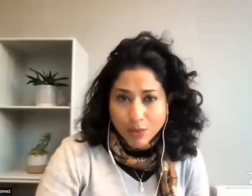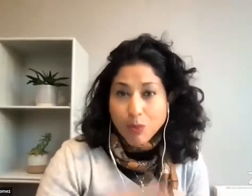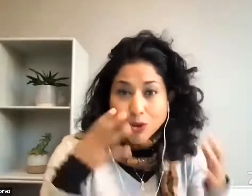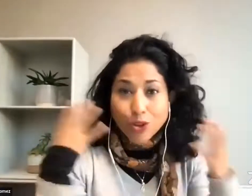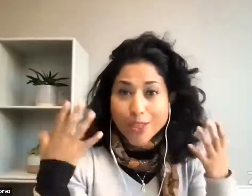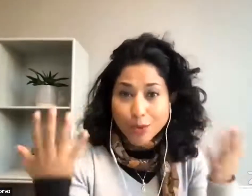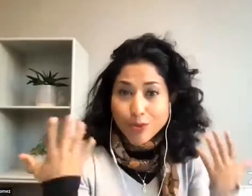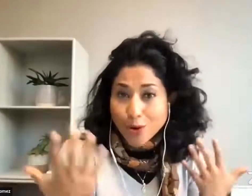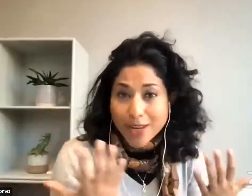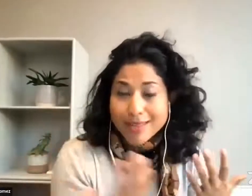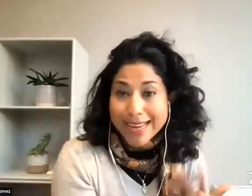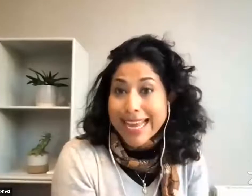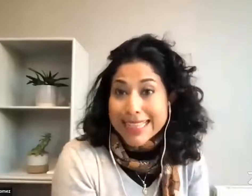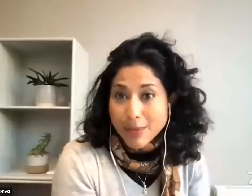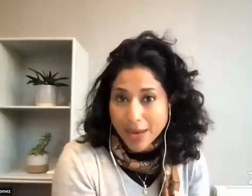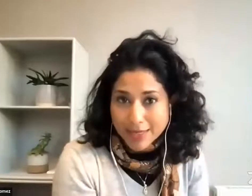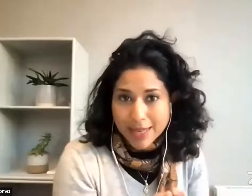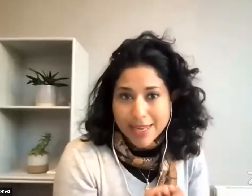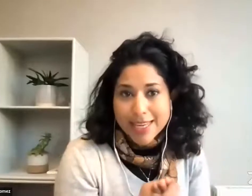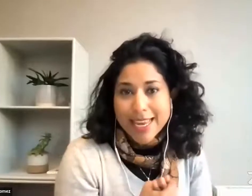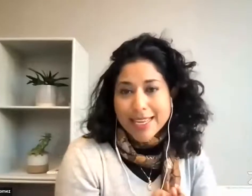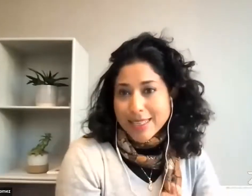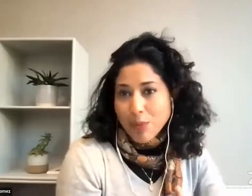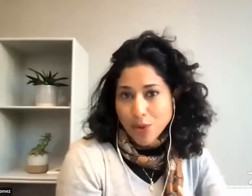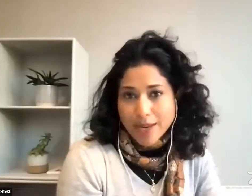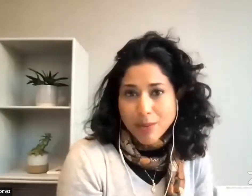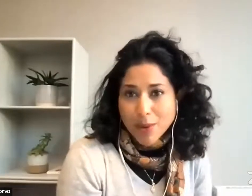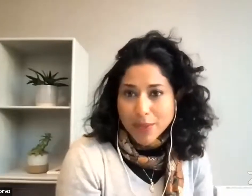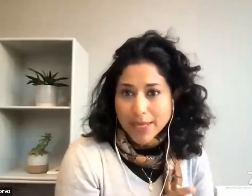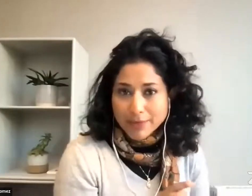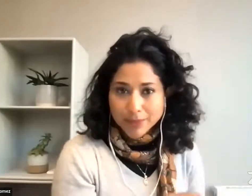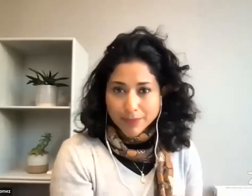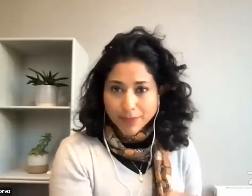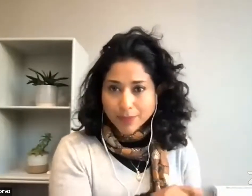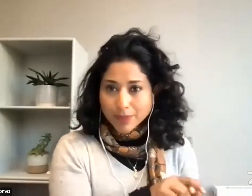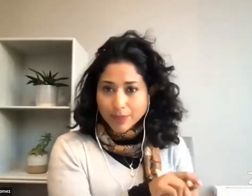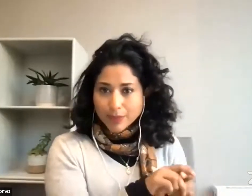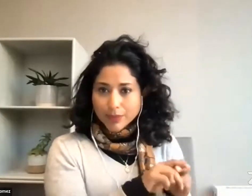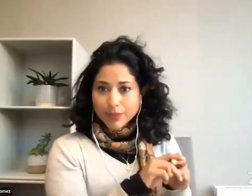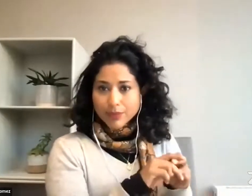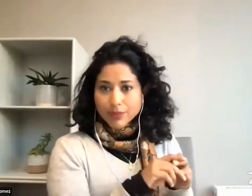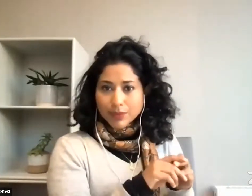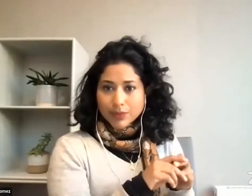un montón de soluciones creativas que se podrían implementar